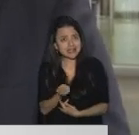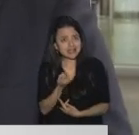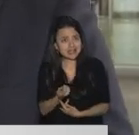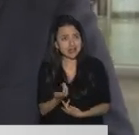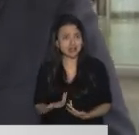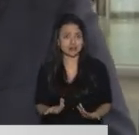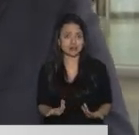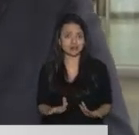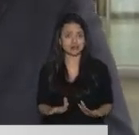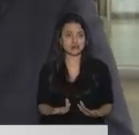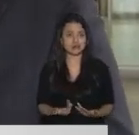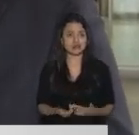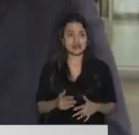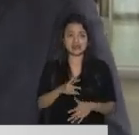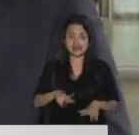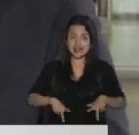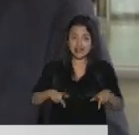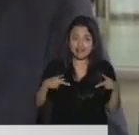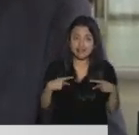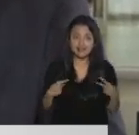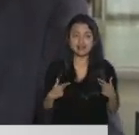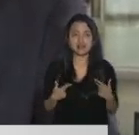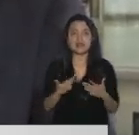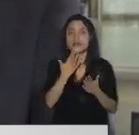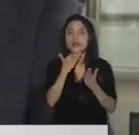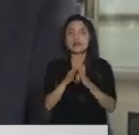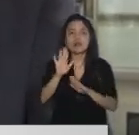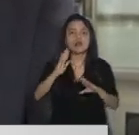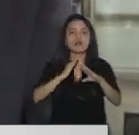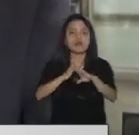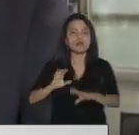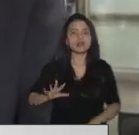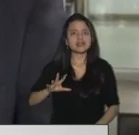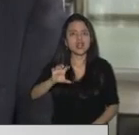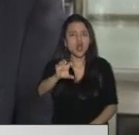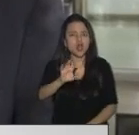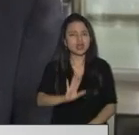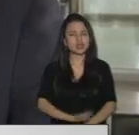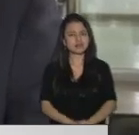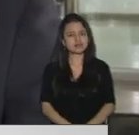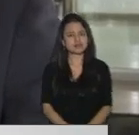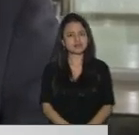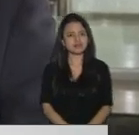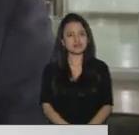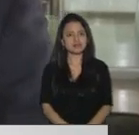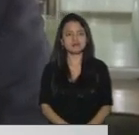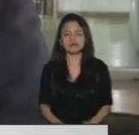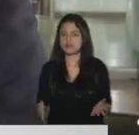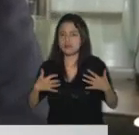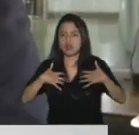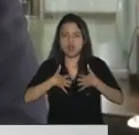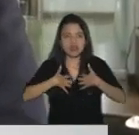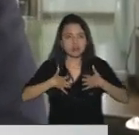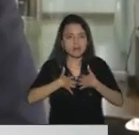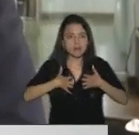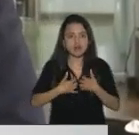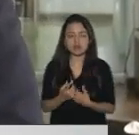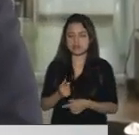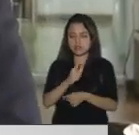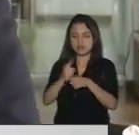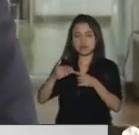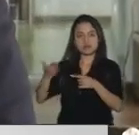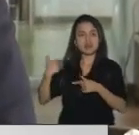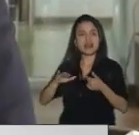vida de las personas, como el cancerológico que está bloqueado, como está en la vida de los animales, se han muerto animales. La semana pasada se